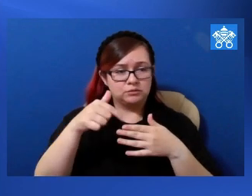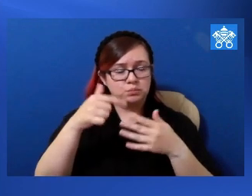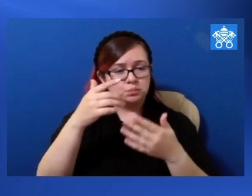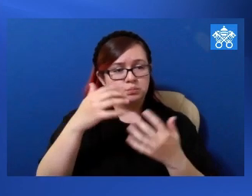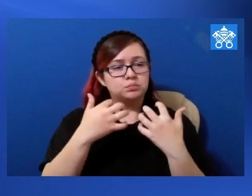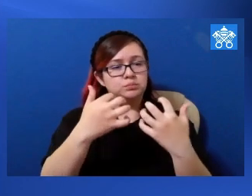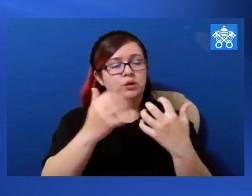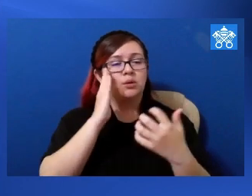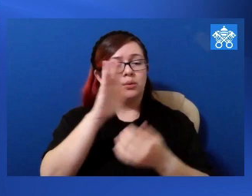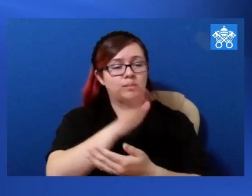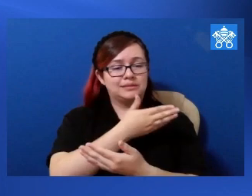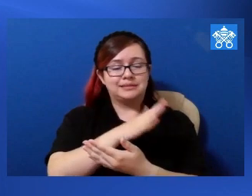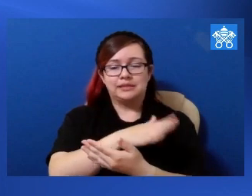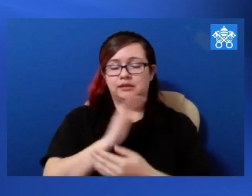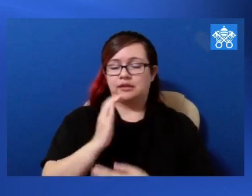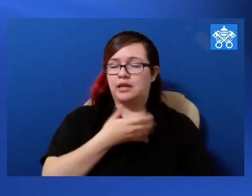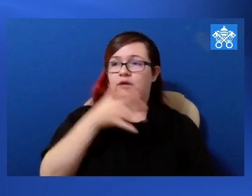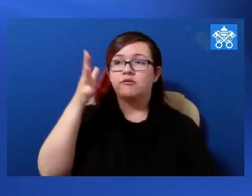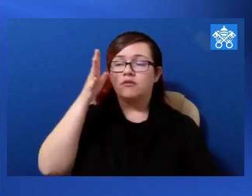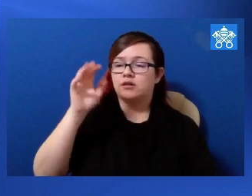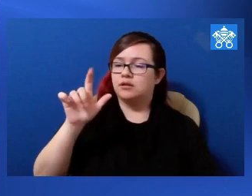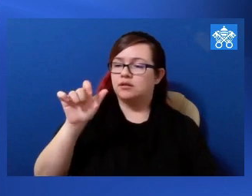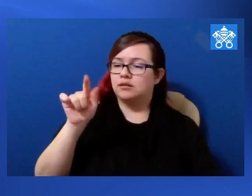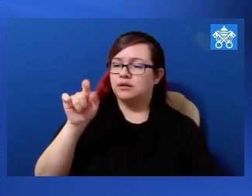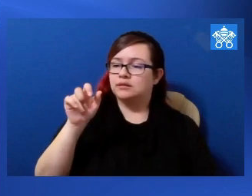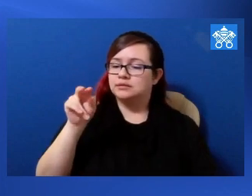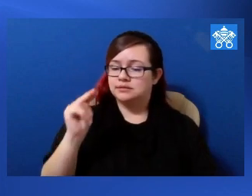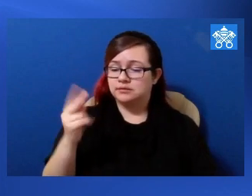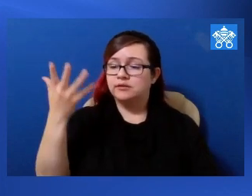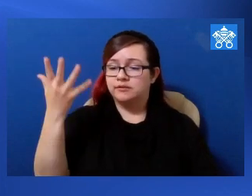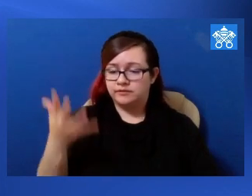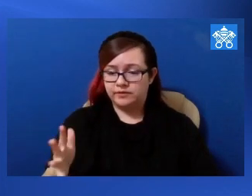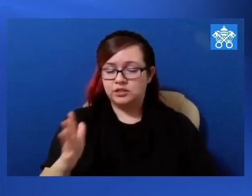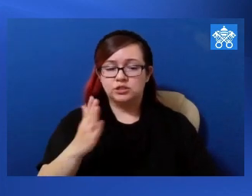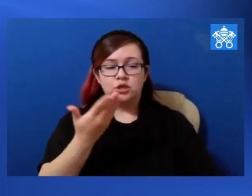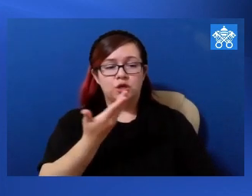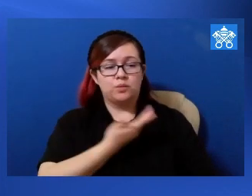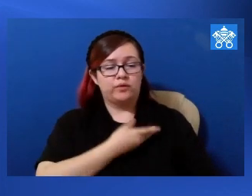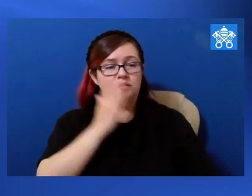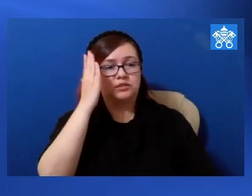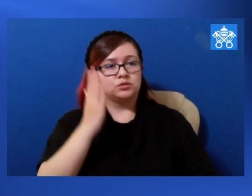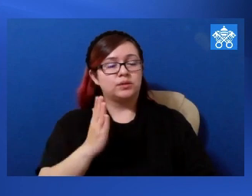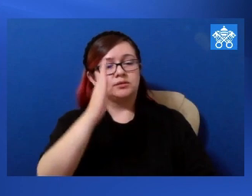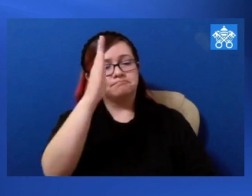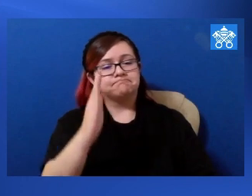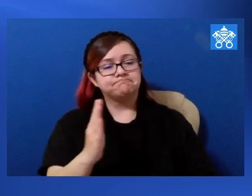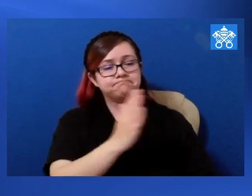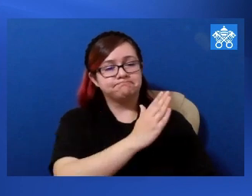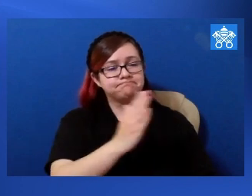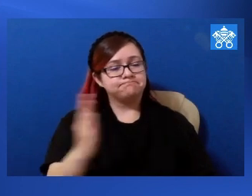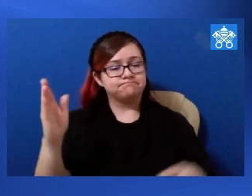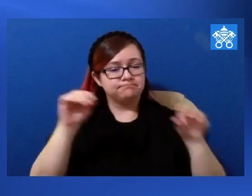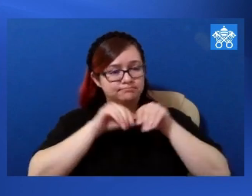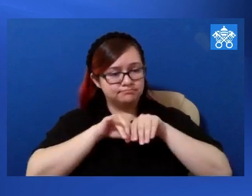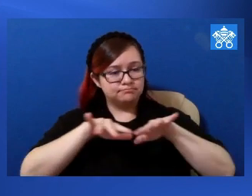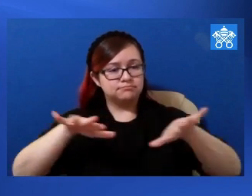Al final de este encuentro se cantará el Padre Nuestro en latín, después su Santidad impartirá a todos los